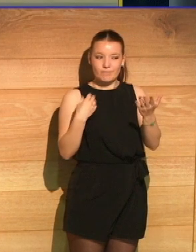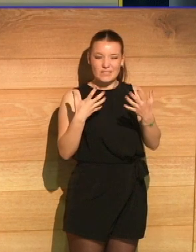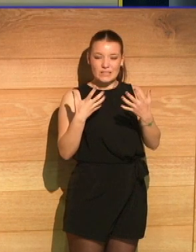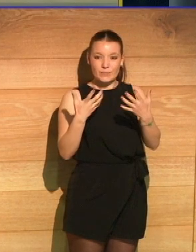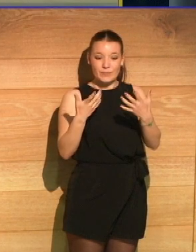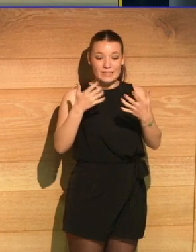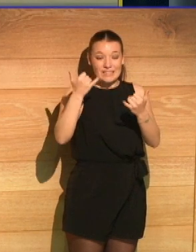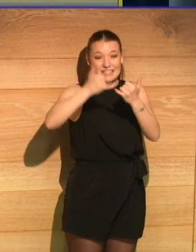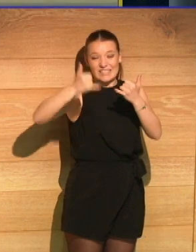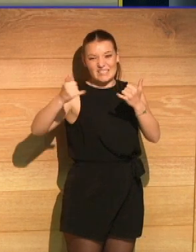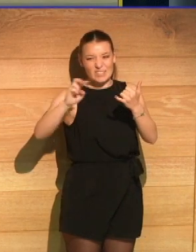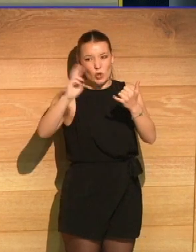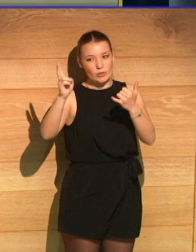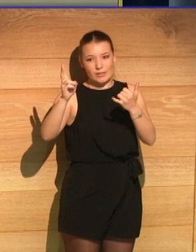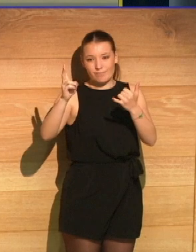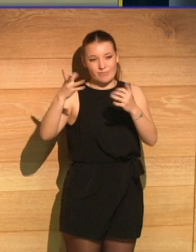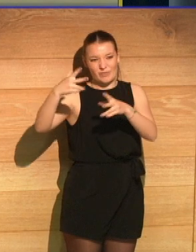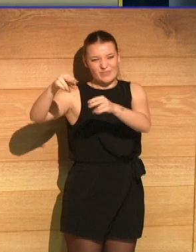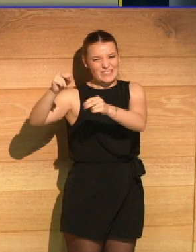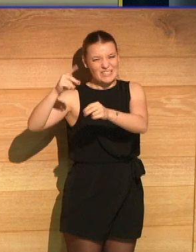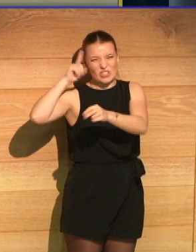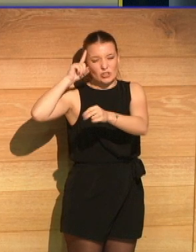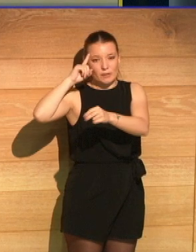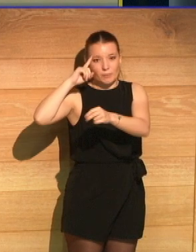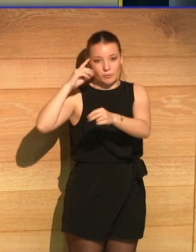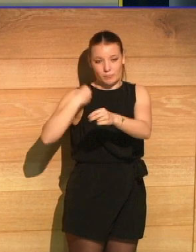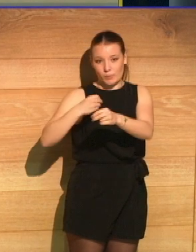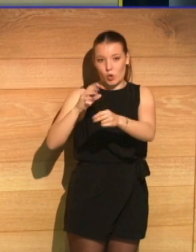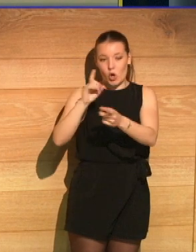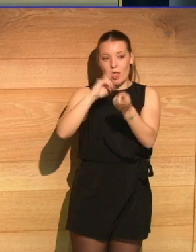que no tiene fecha de caducidad por ahora, que es el cambio climático?